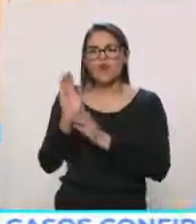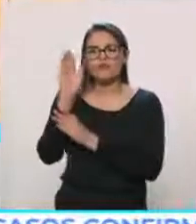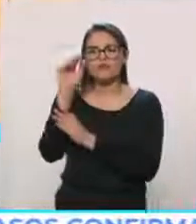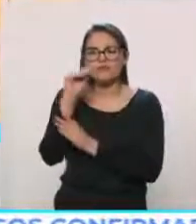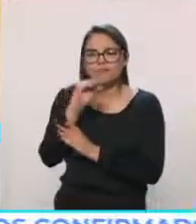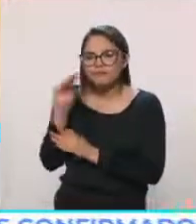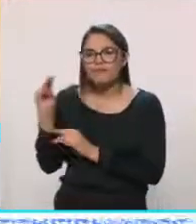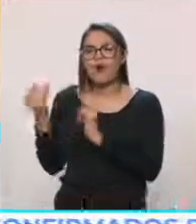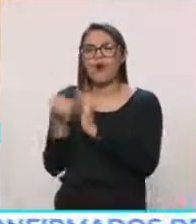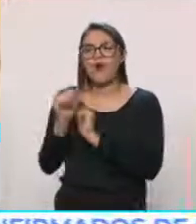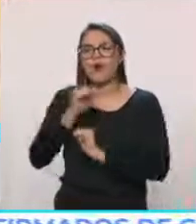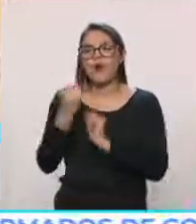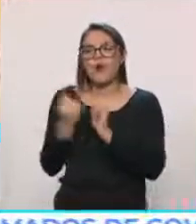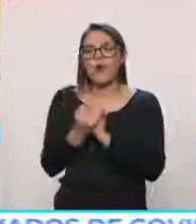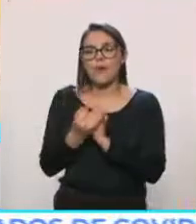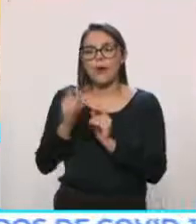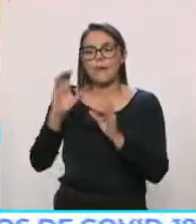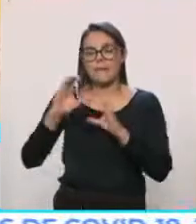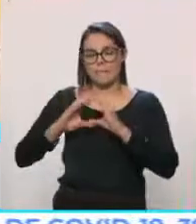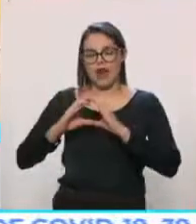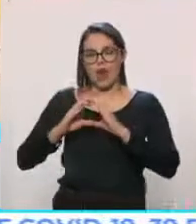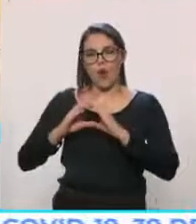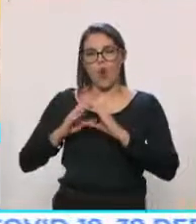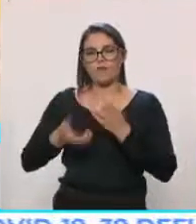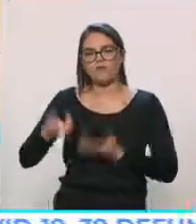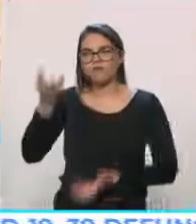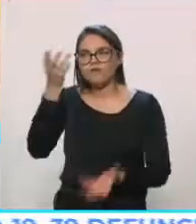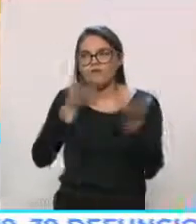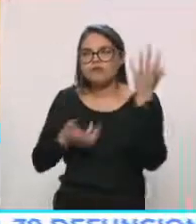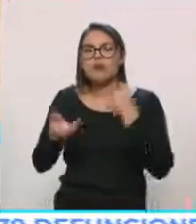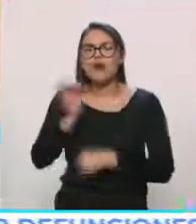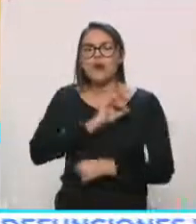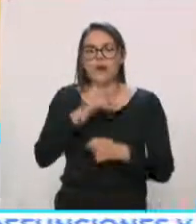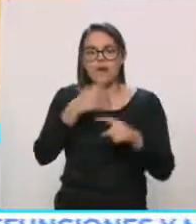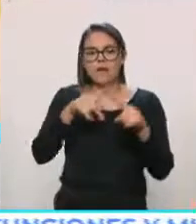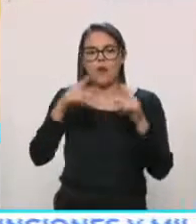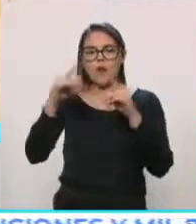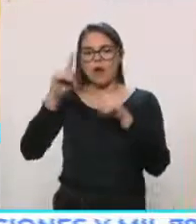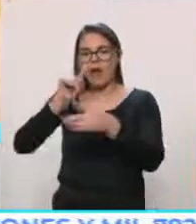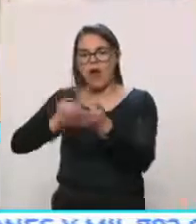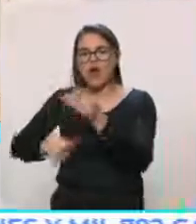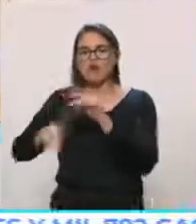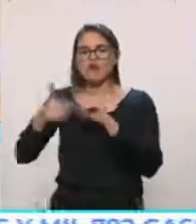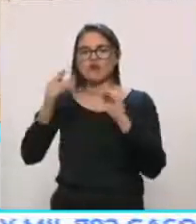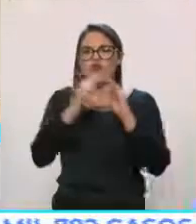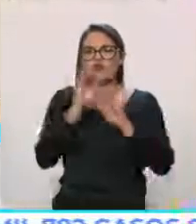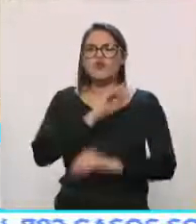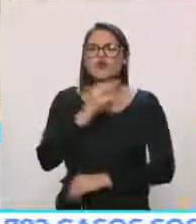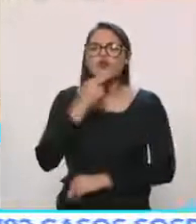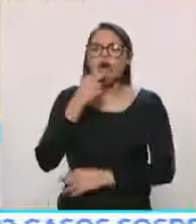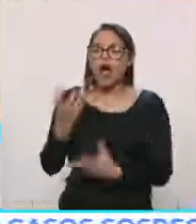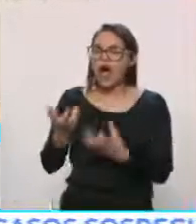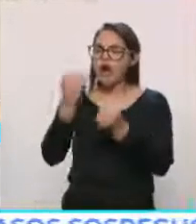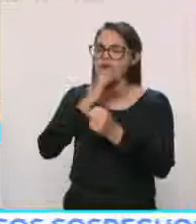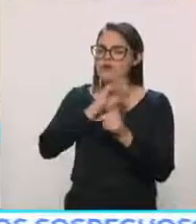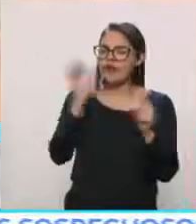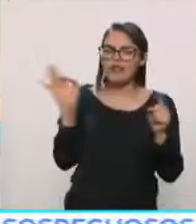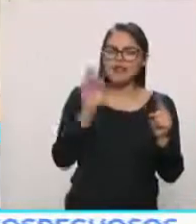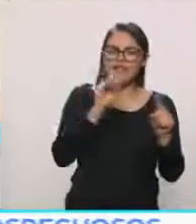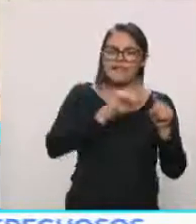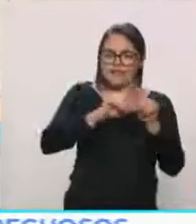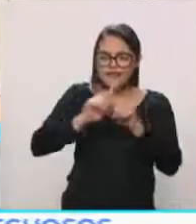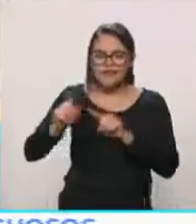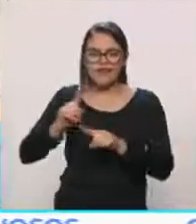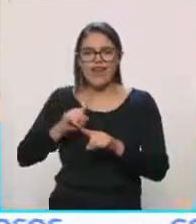podemos hacer malabares, pelotas con material que tenemos en casa, y además podemos